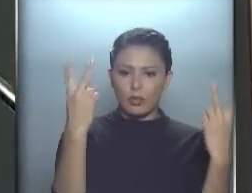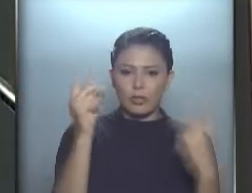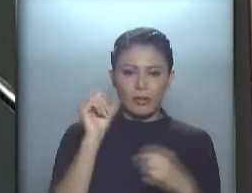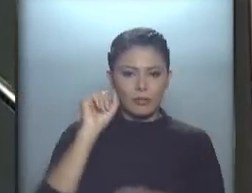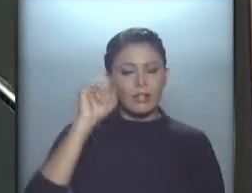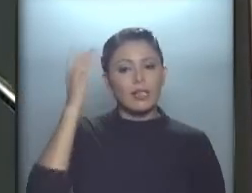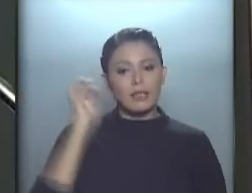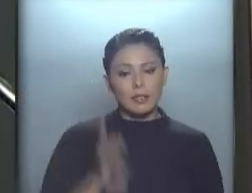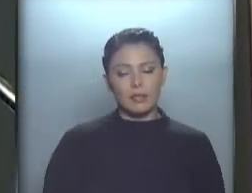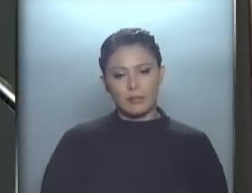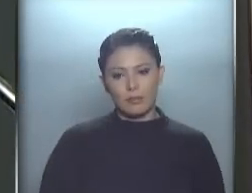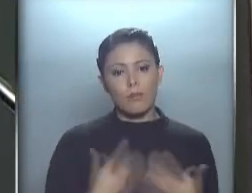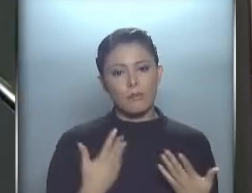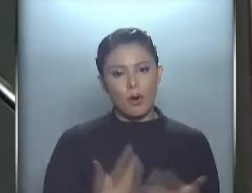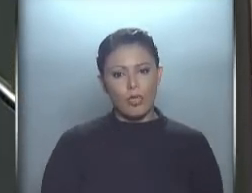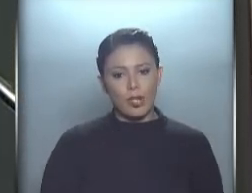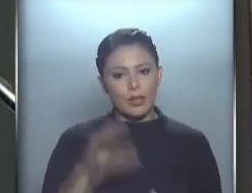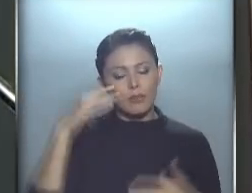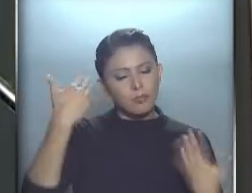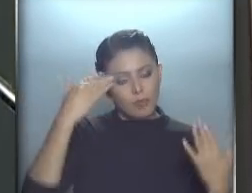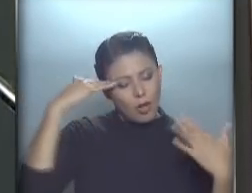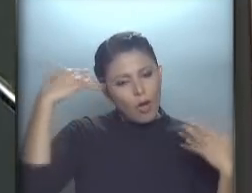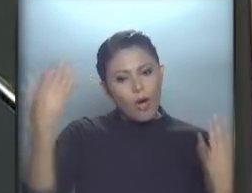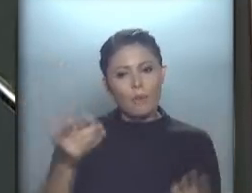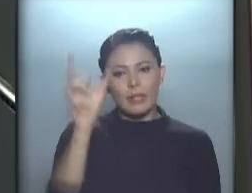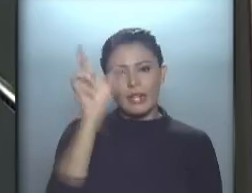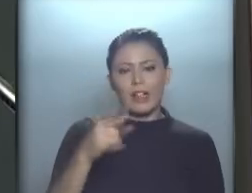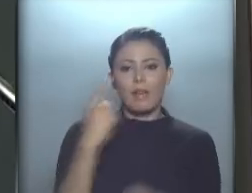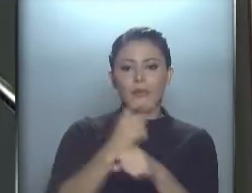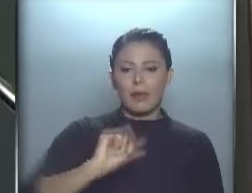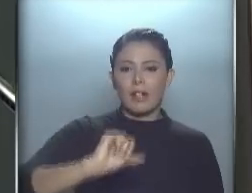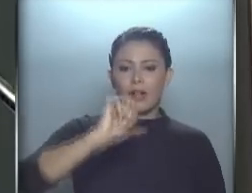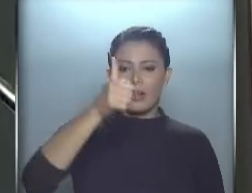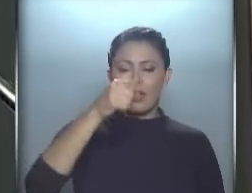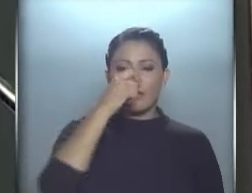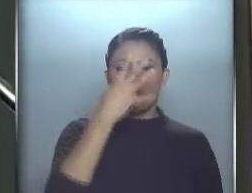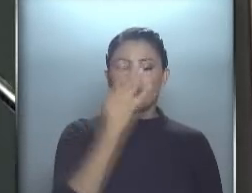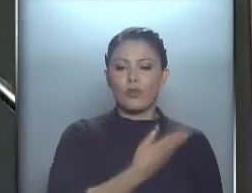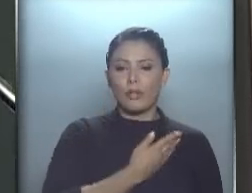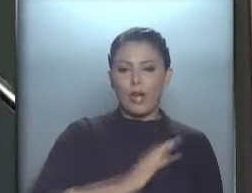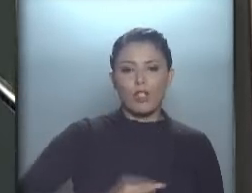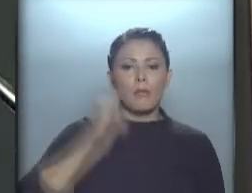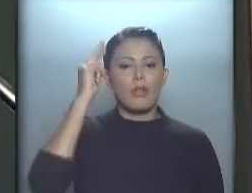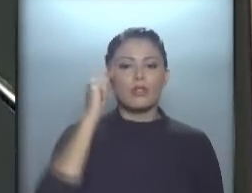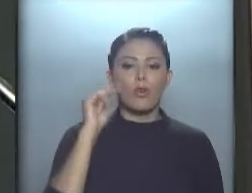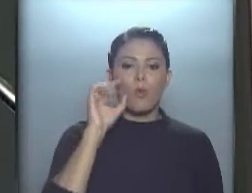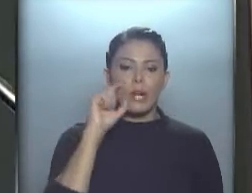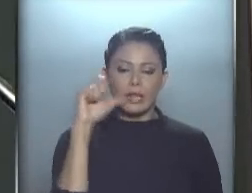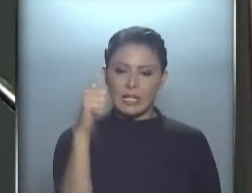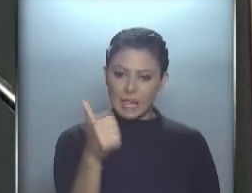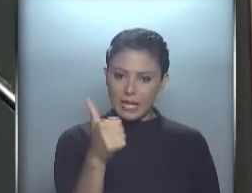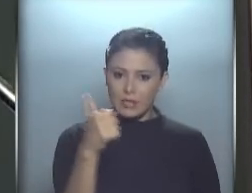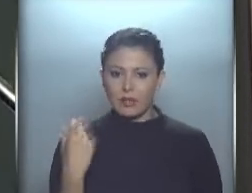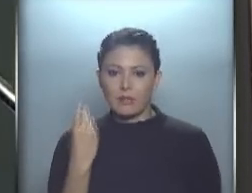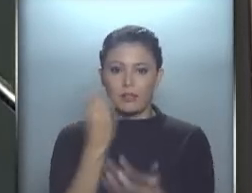definitivamente la posibilidad de rendir un justo y merecido homenaje al primer triunfo peronista del 24 de febrero de 1946 que